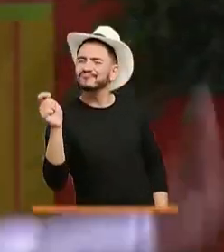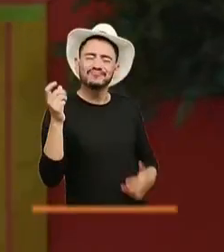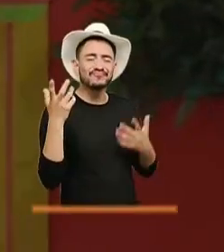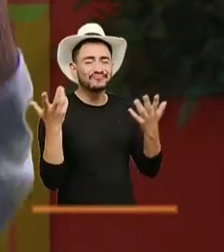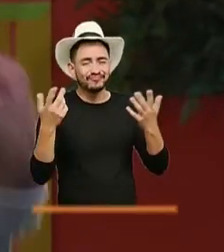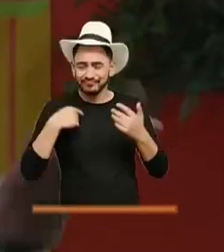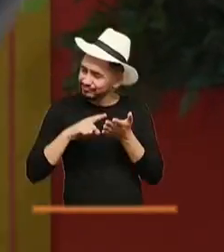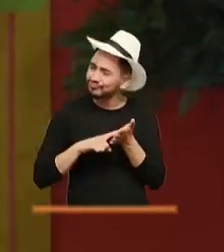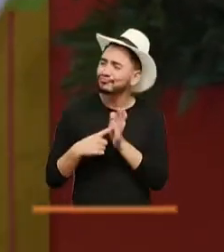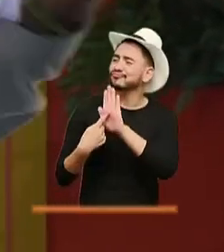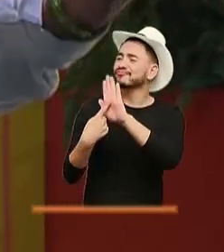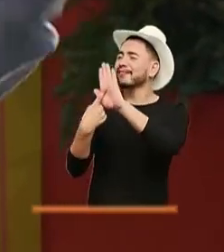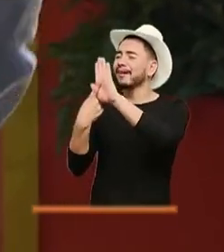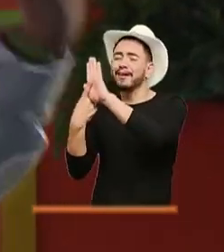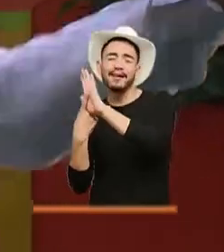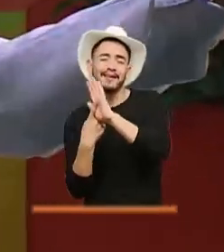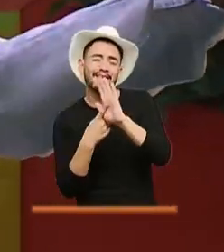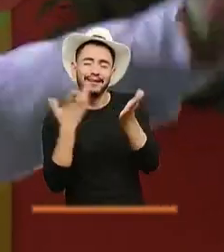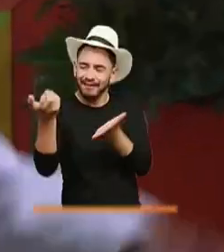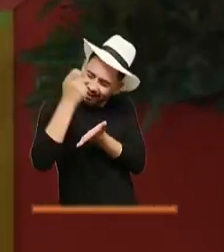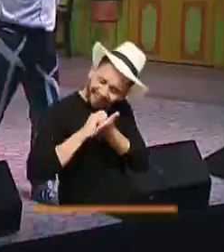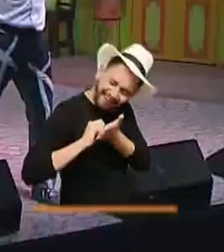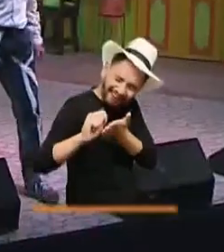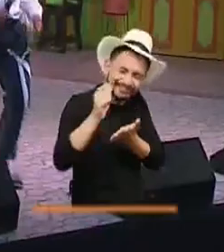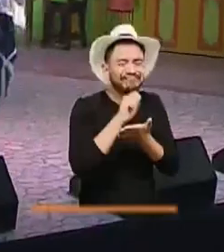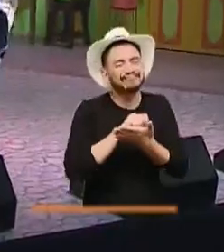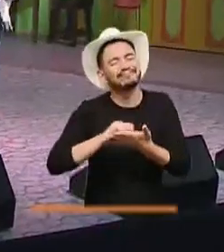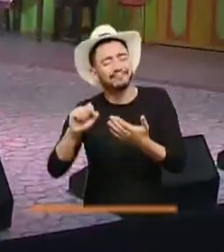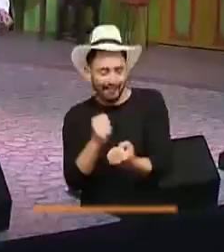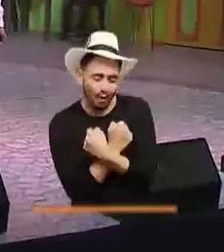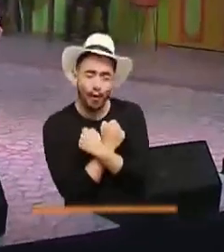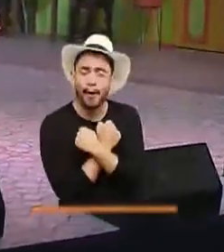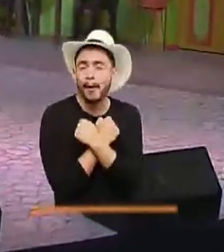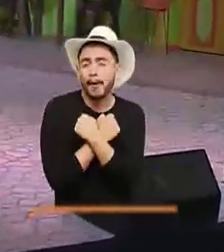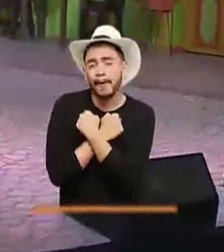gesto quisiera escribir te quiero.